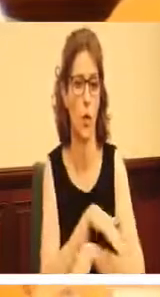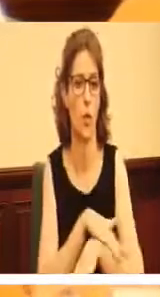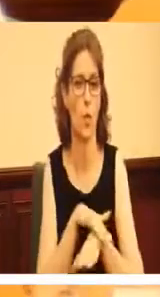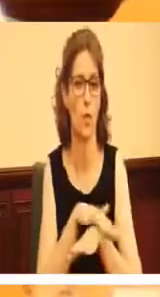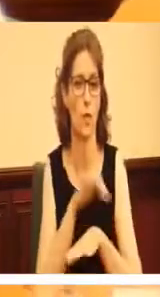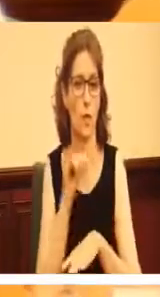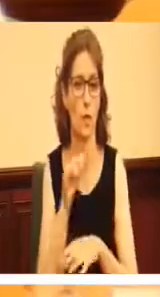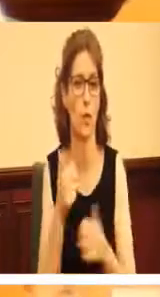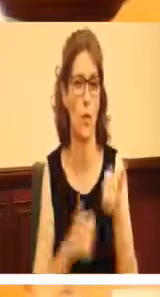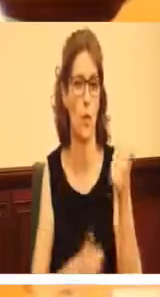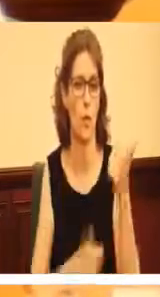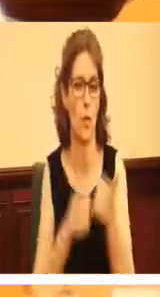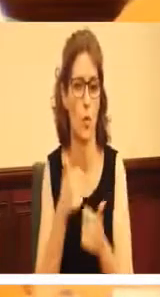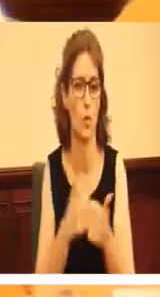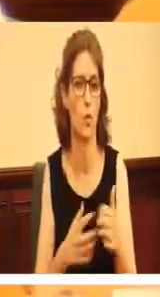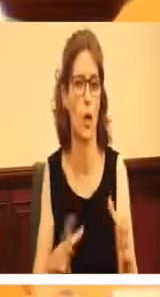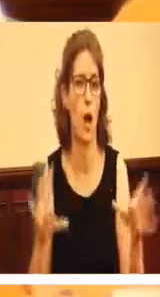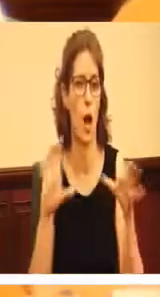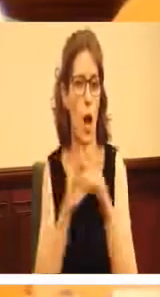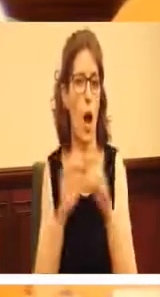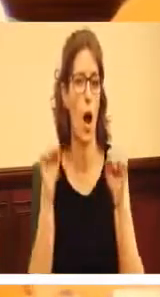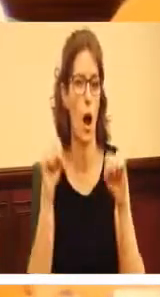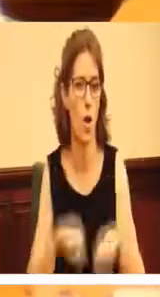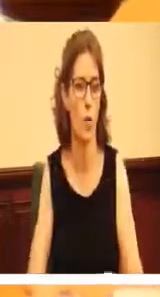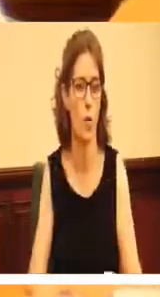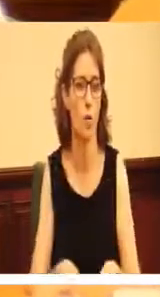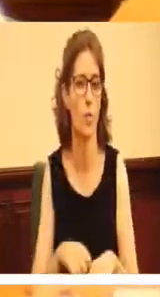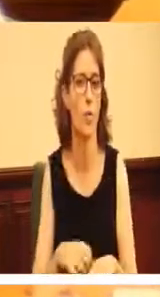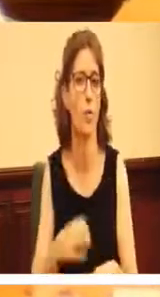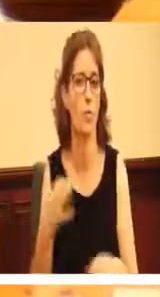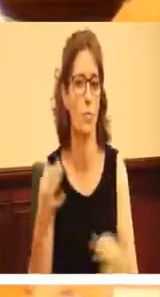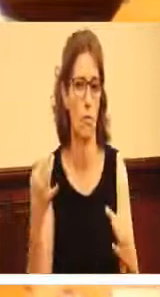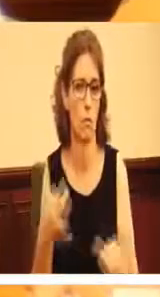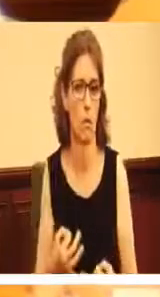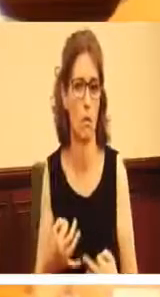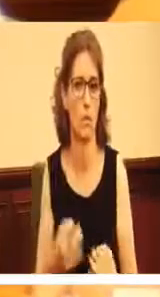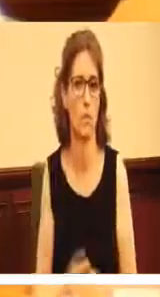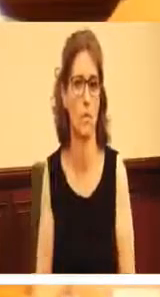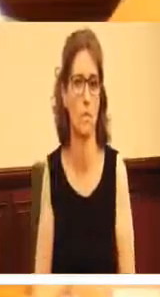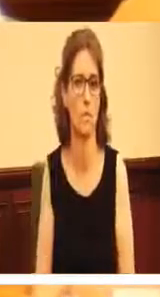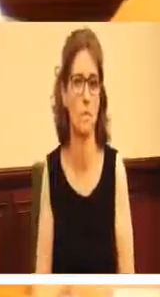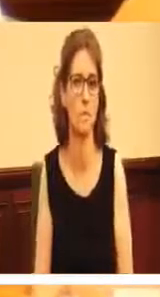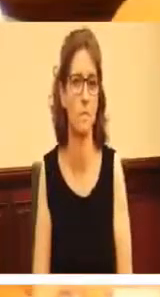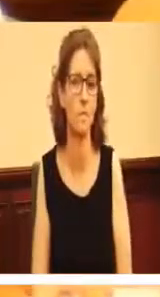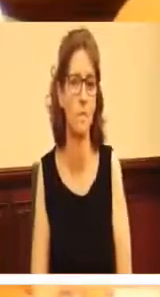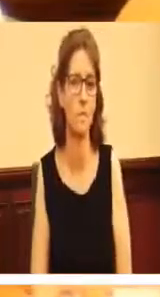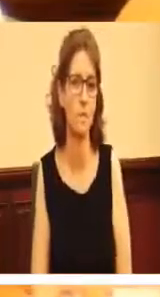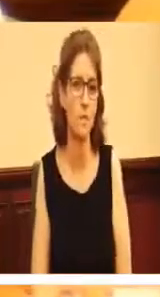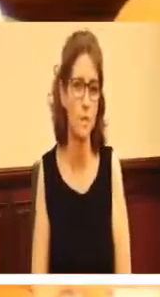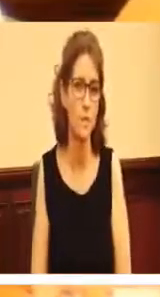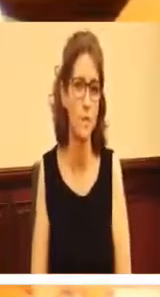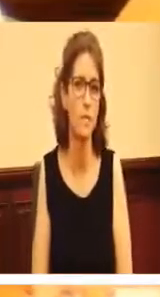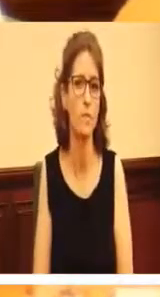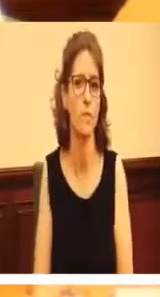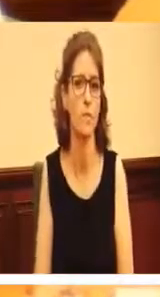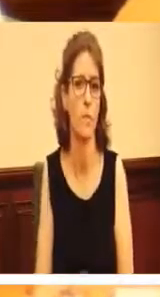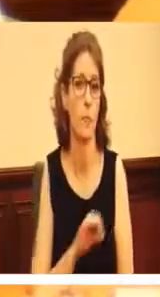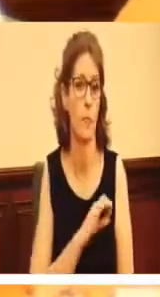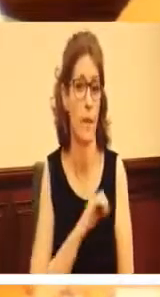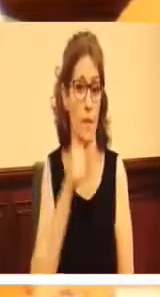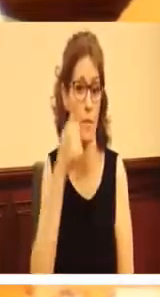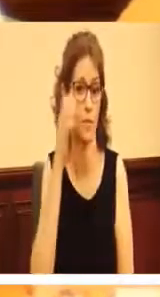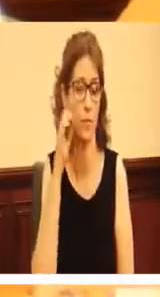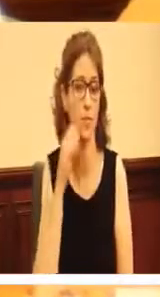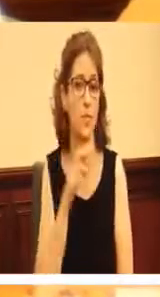y oposición de acuerdo, como tiene que ser. Eso sí, señoras y señores